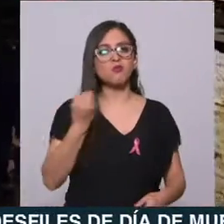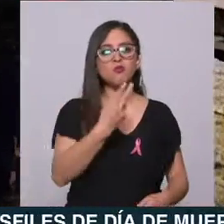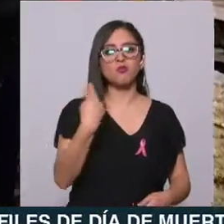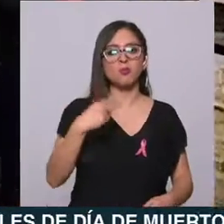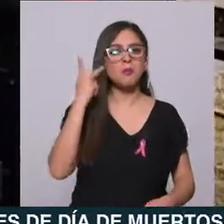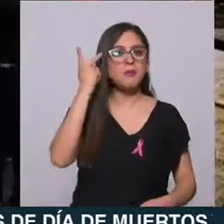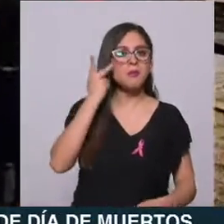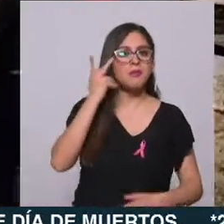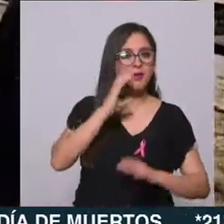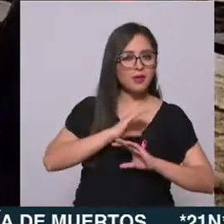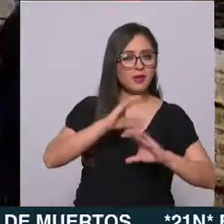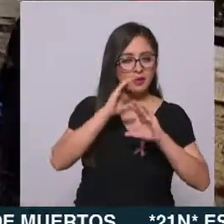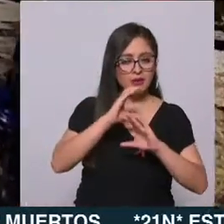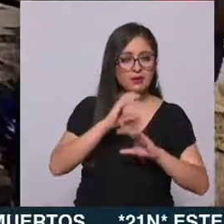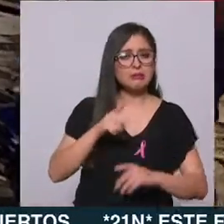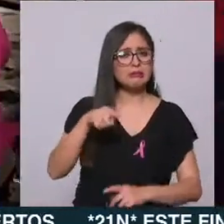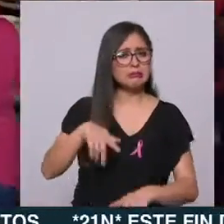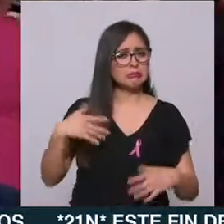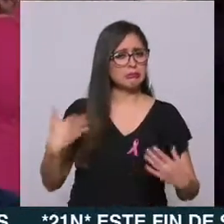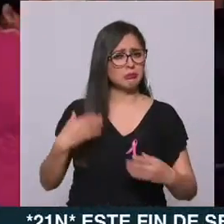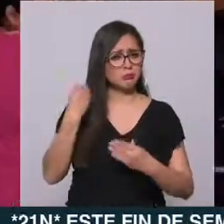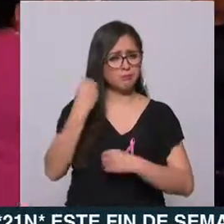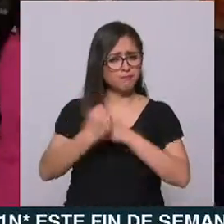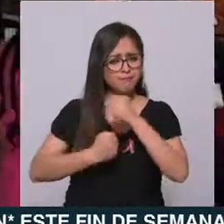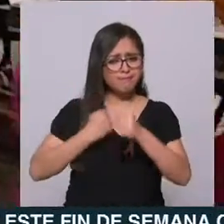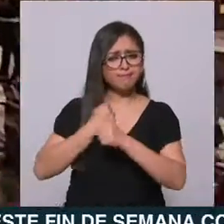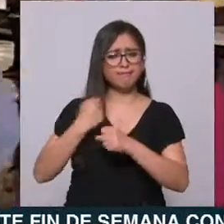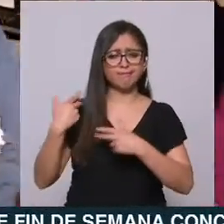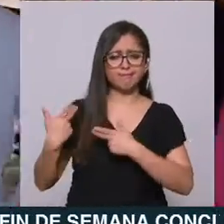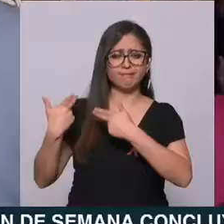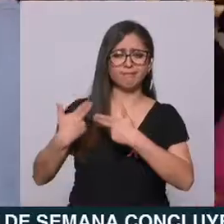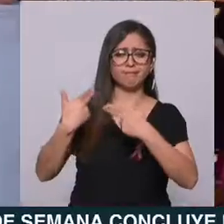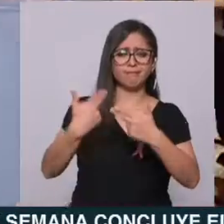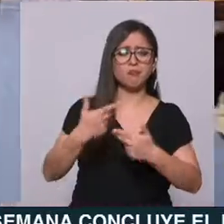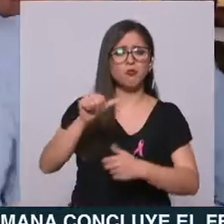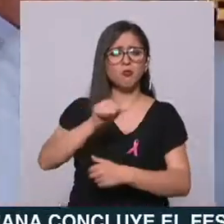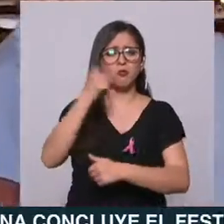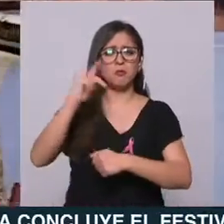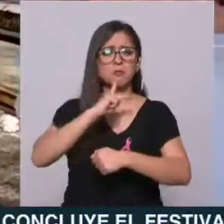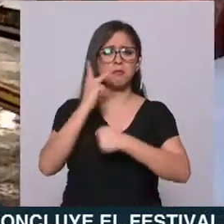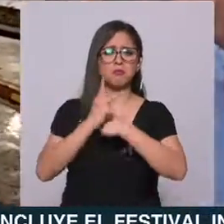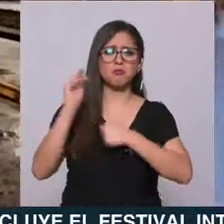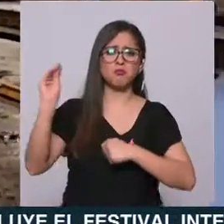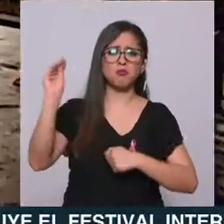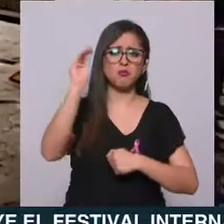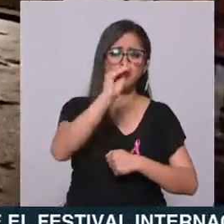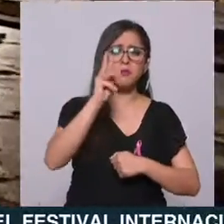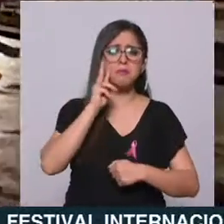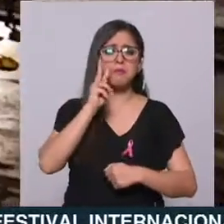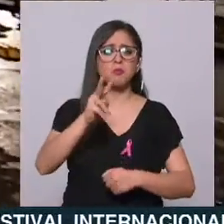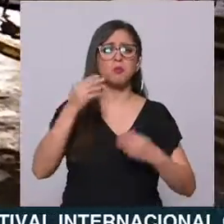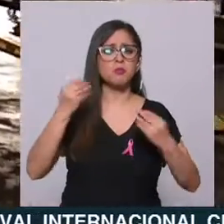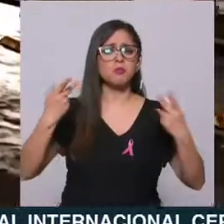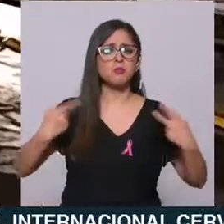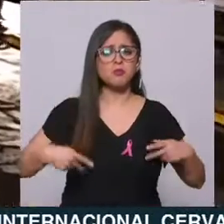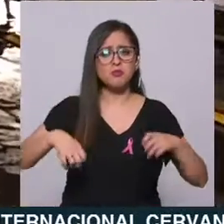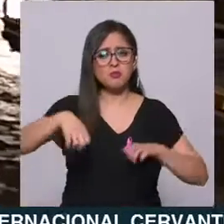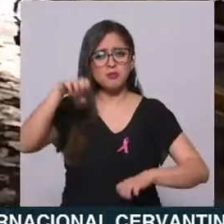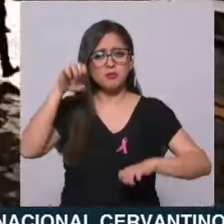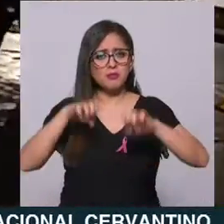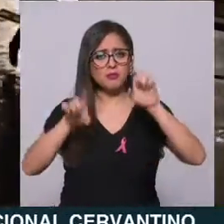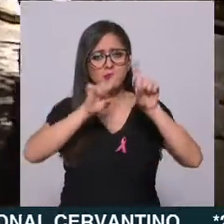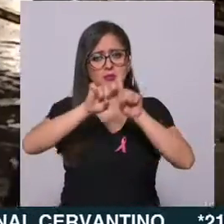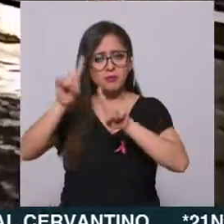que ha sido un cantante que trascendió generaciones y trascendió fronteras. Vemos personas de muy diversas edades que se han dado cita aquí